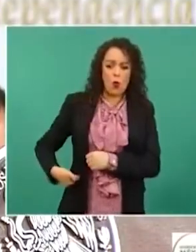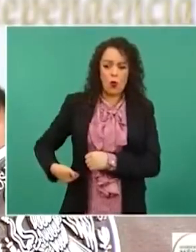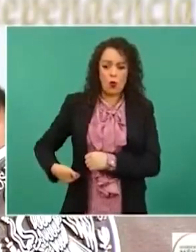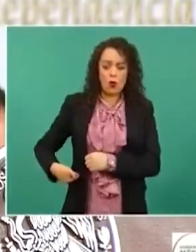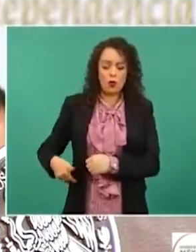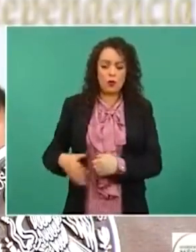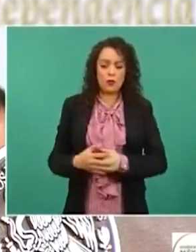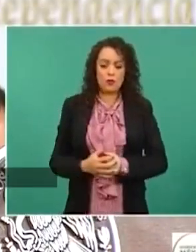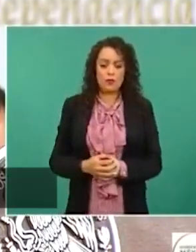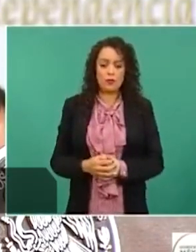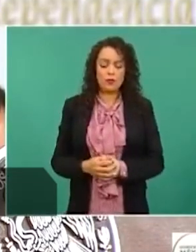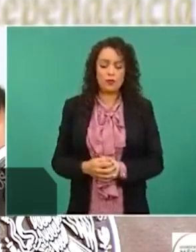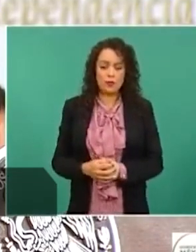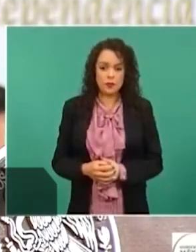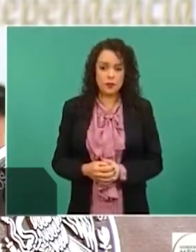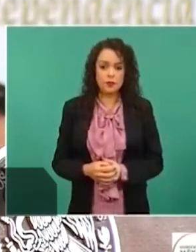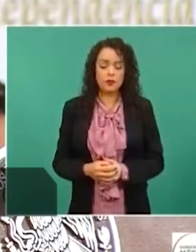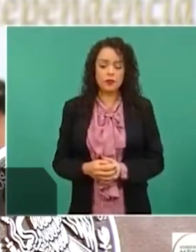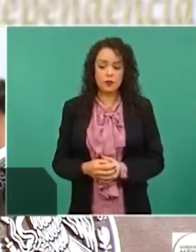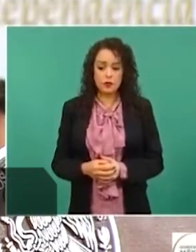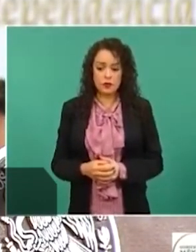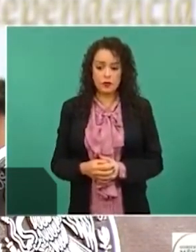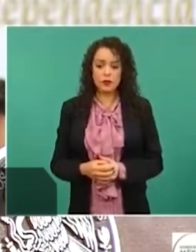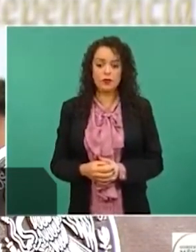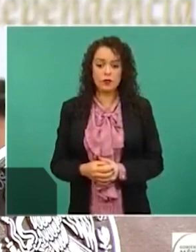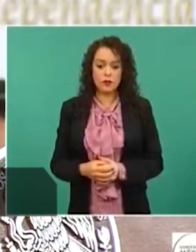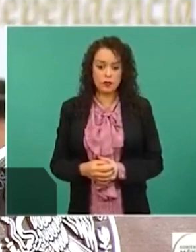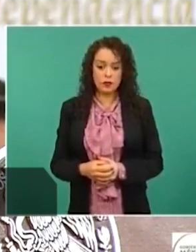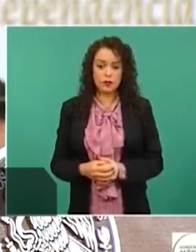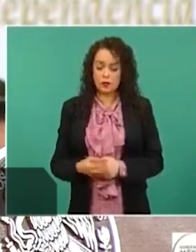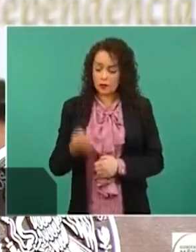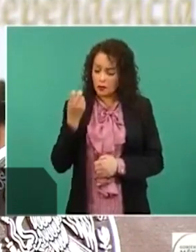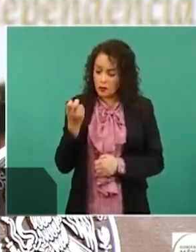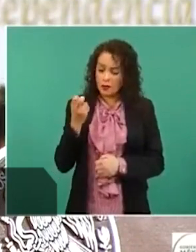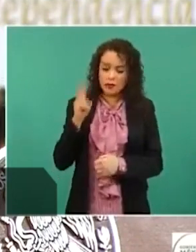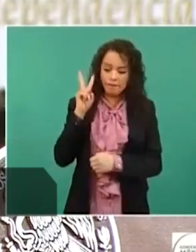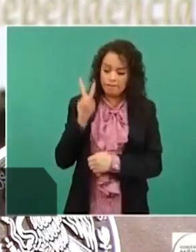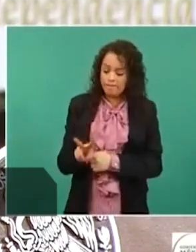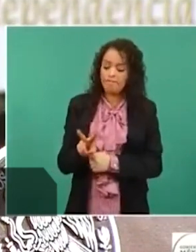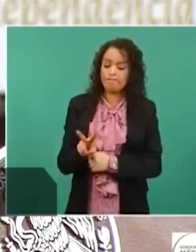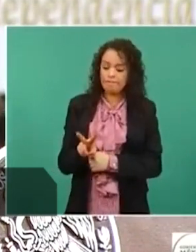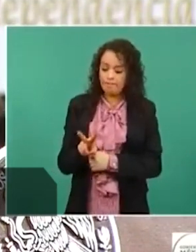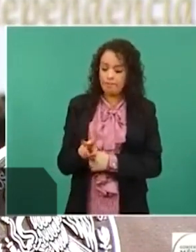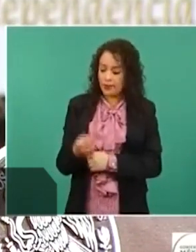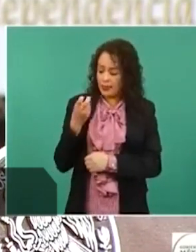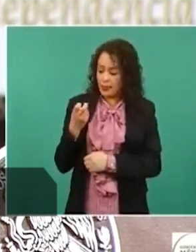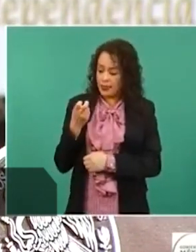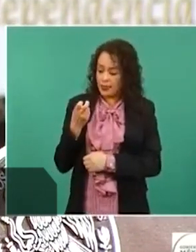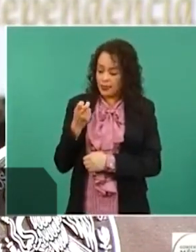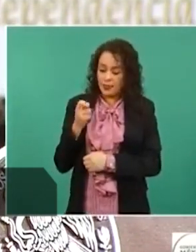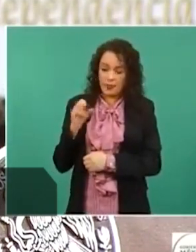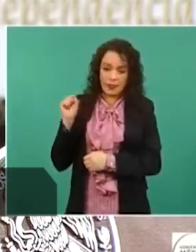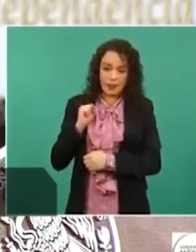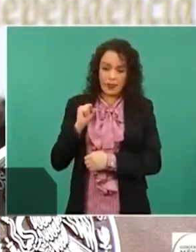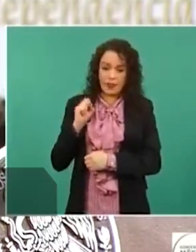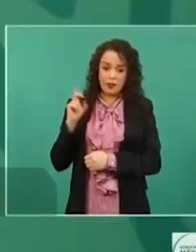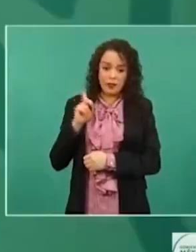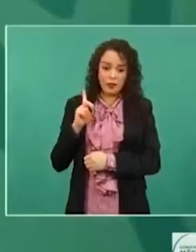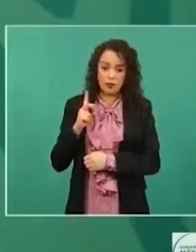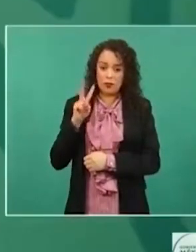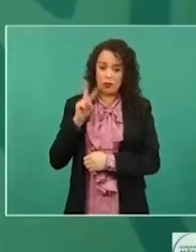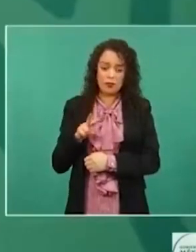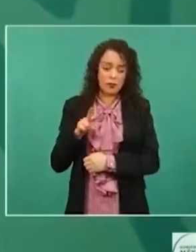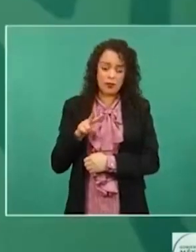creo que es el caso del fin de semana más